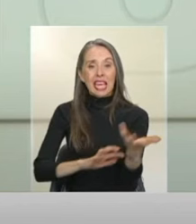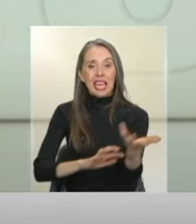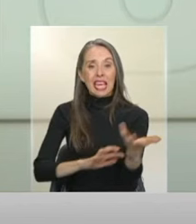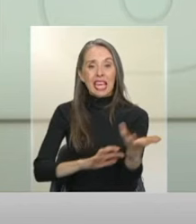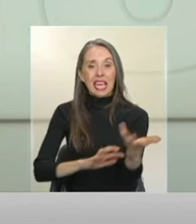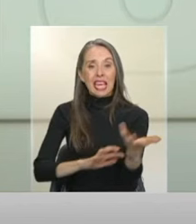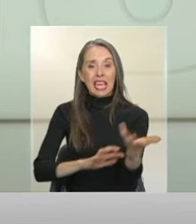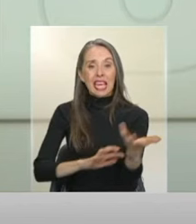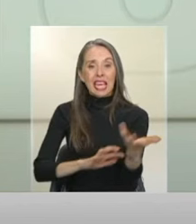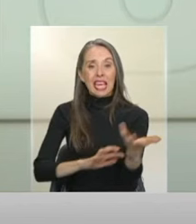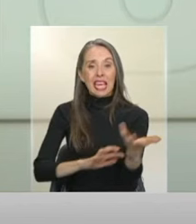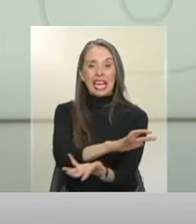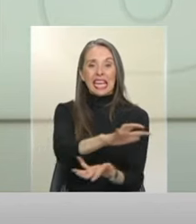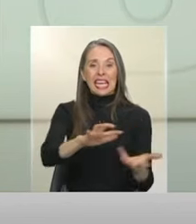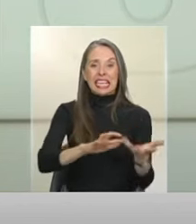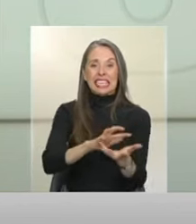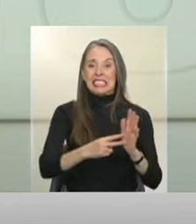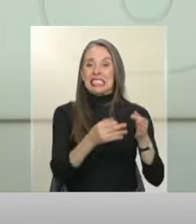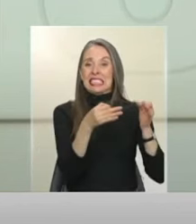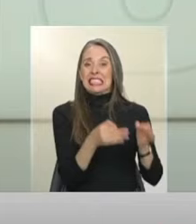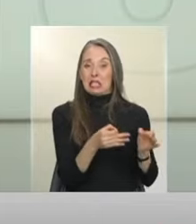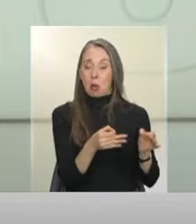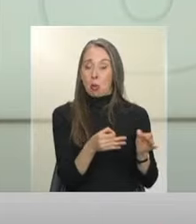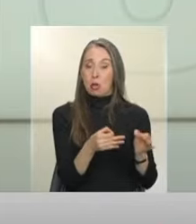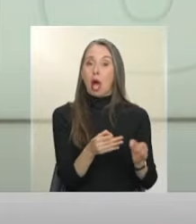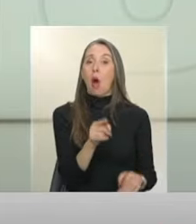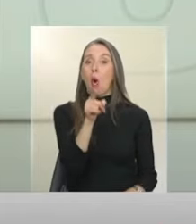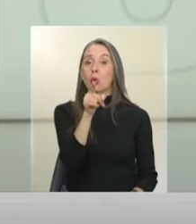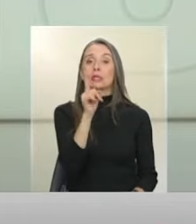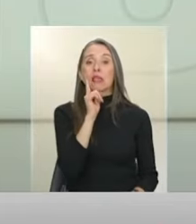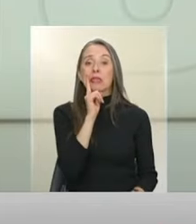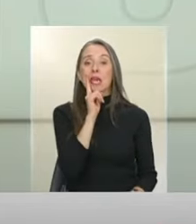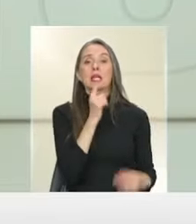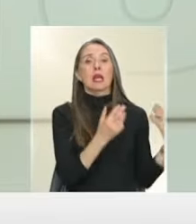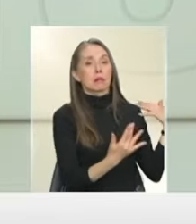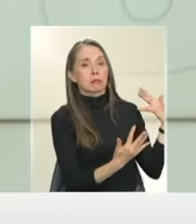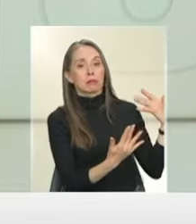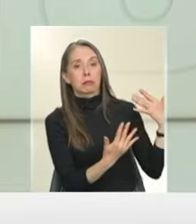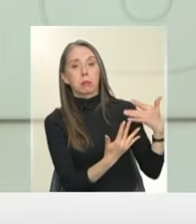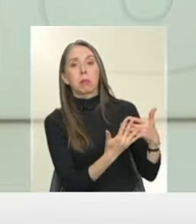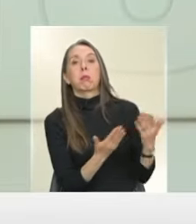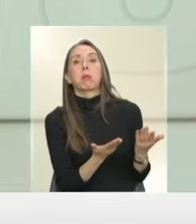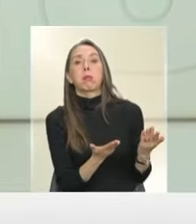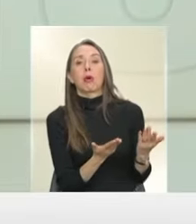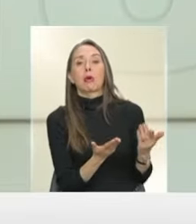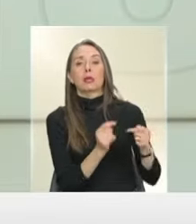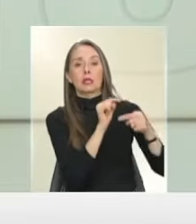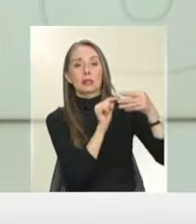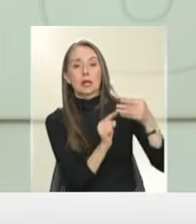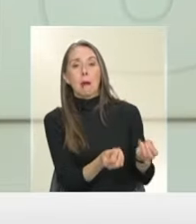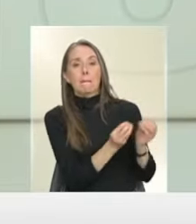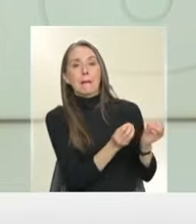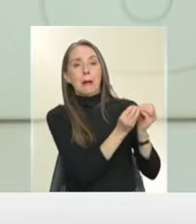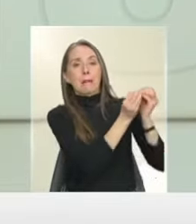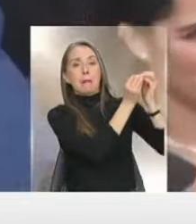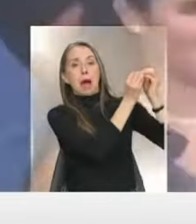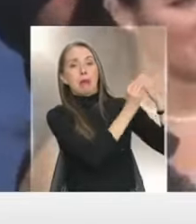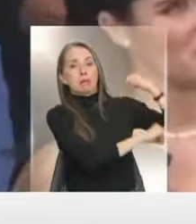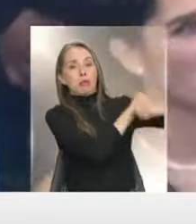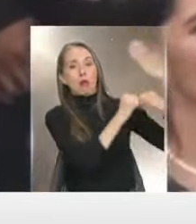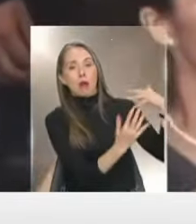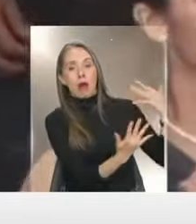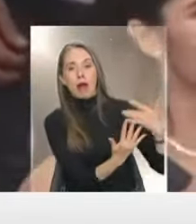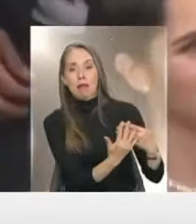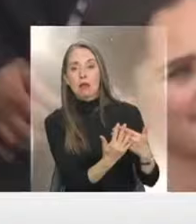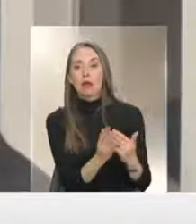a los delincuentes, se los llevo para su casa. Lo que usted tiene es la consecuencia de elementos acumulativos en el tiempo.